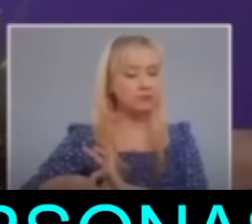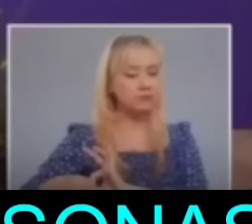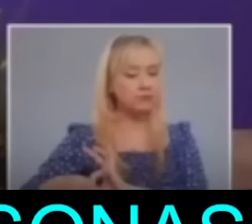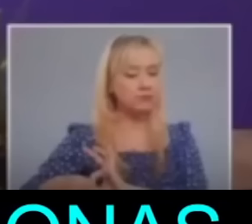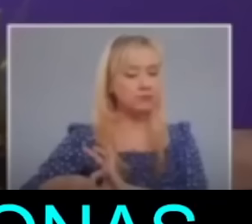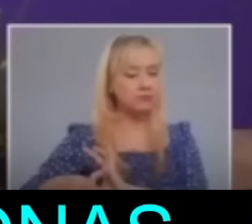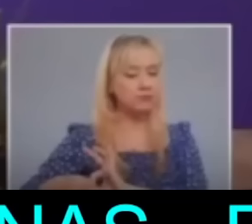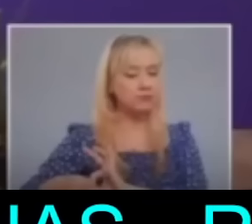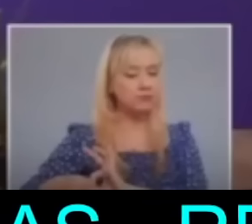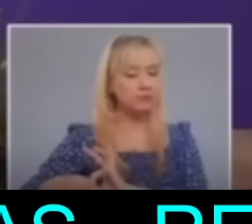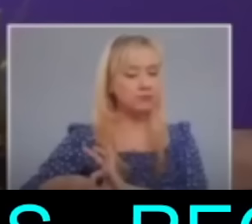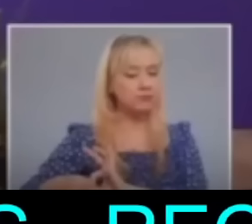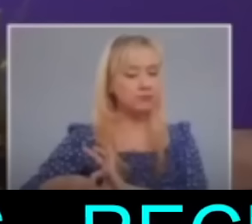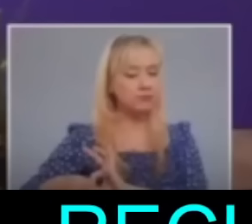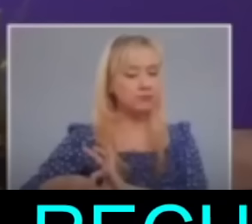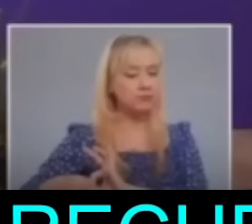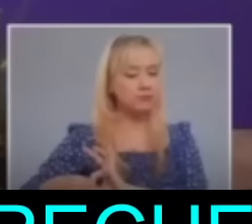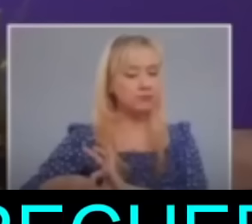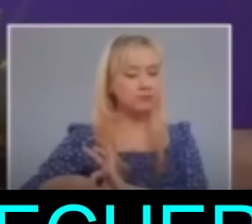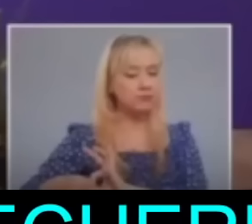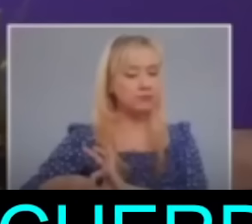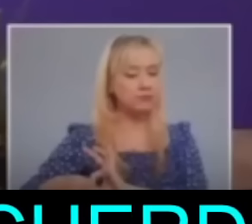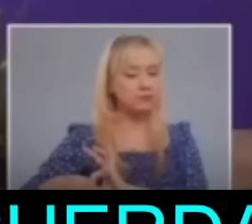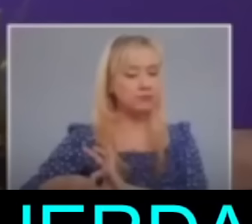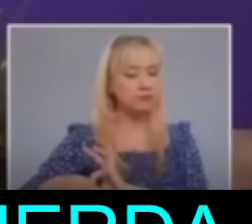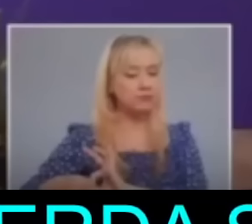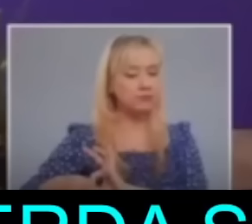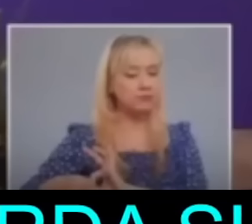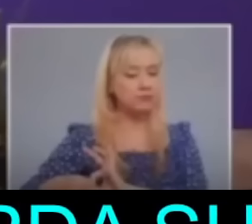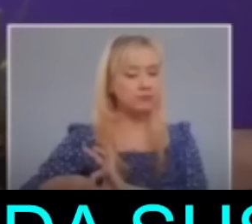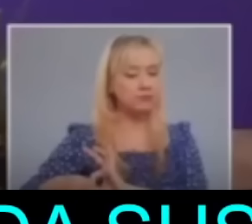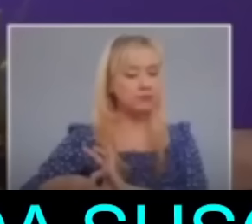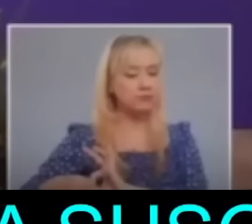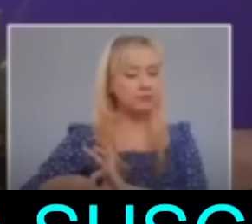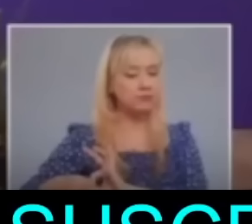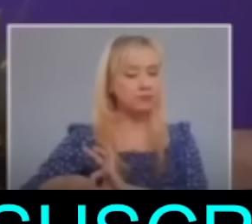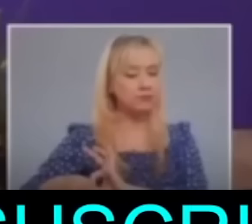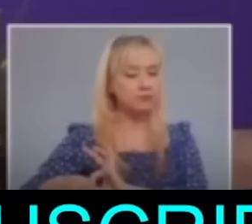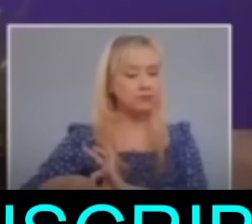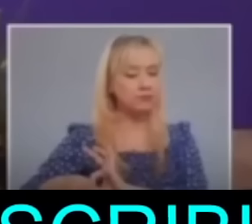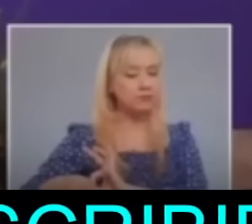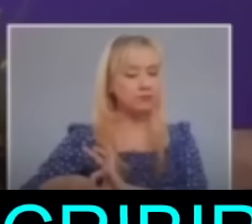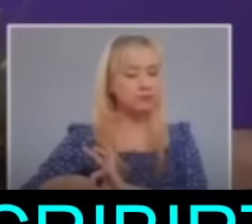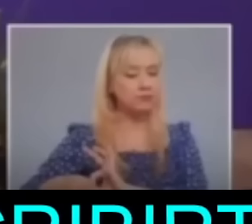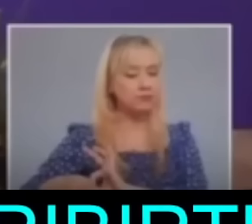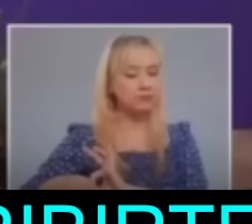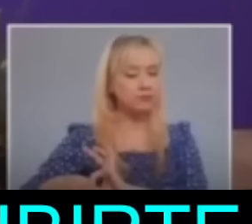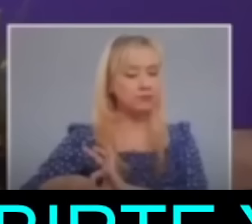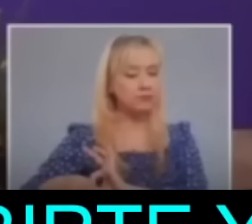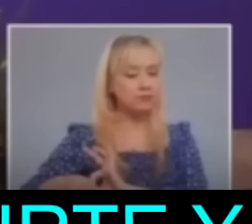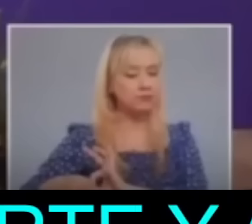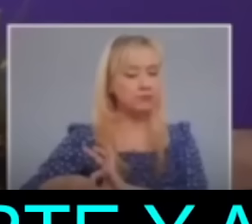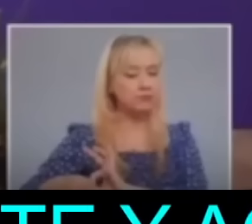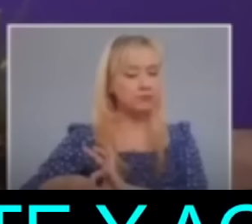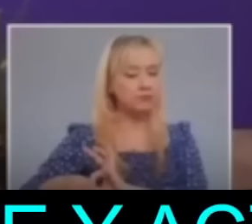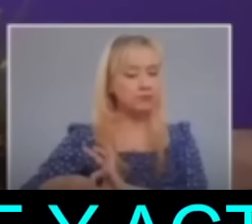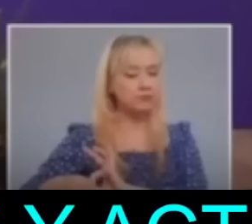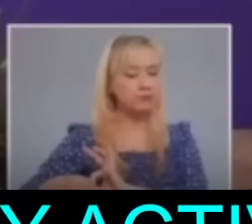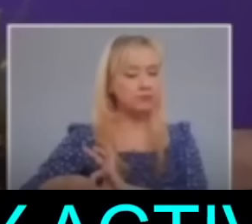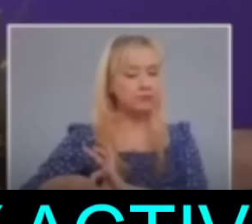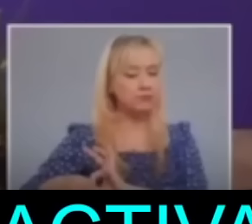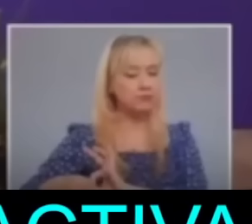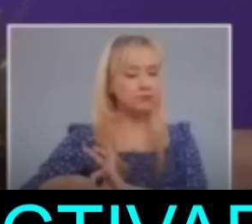el máximo o la máxima el poder judicial dentro de la jurisprudencia o dentro de los ámbitos legales o de la interpretación